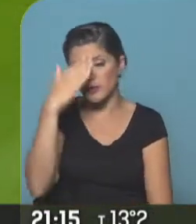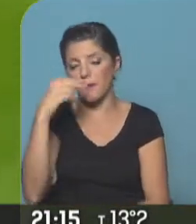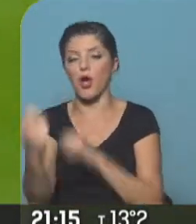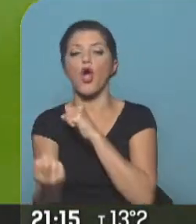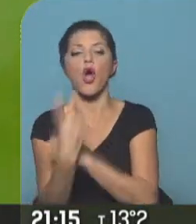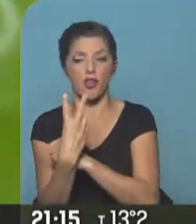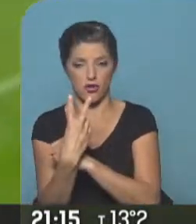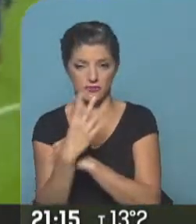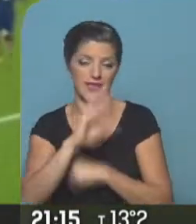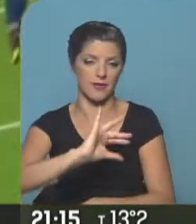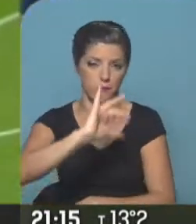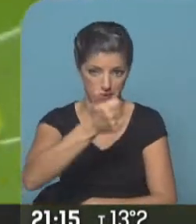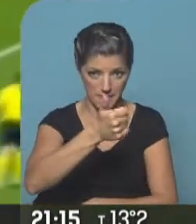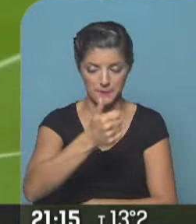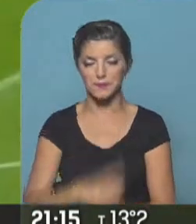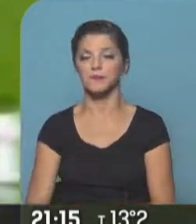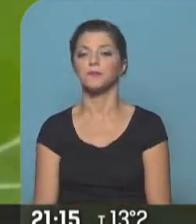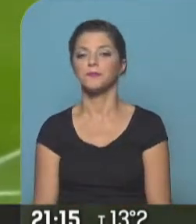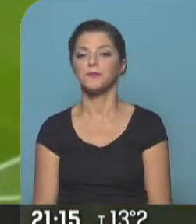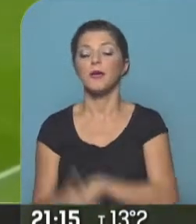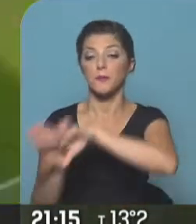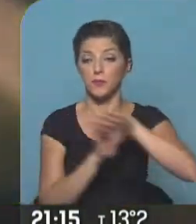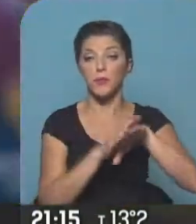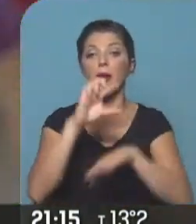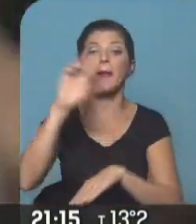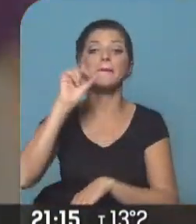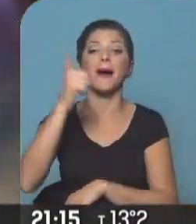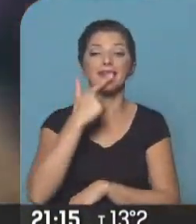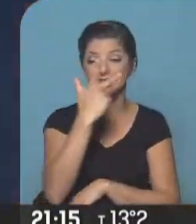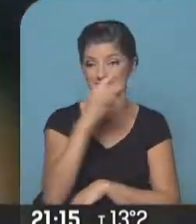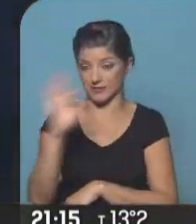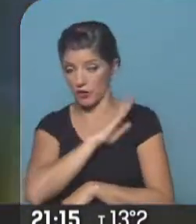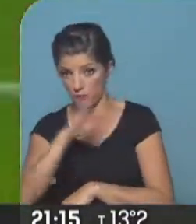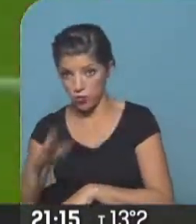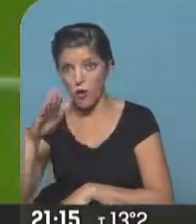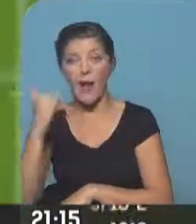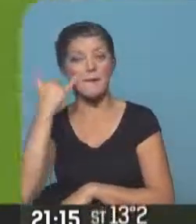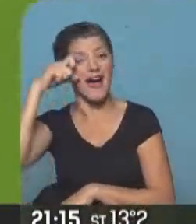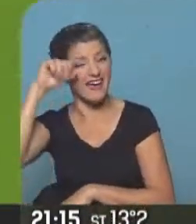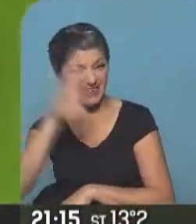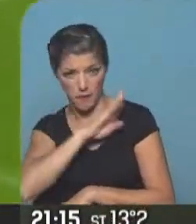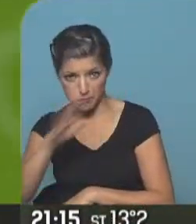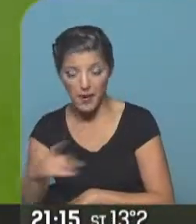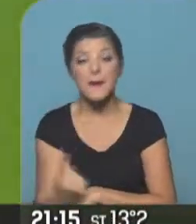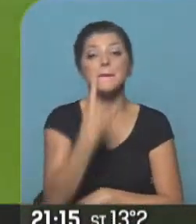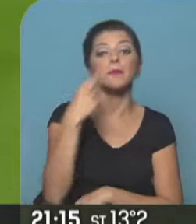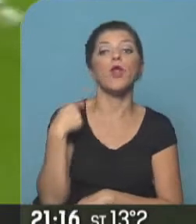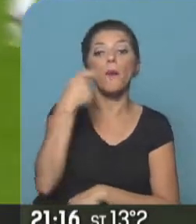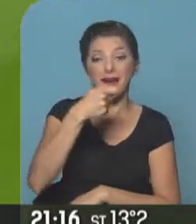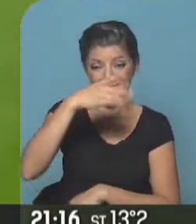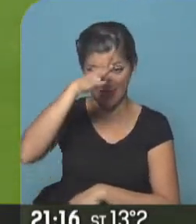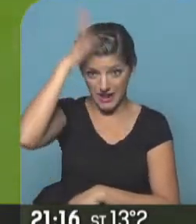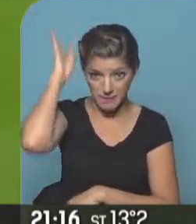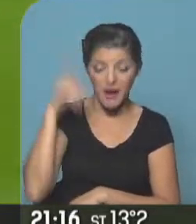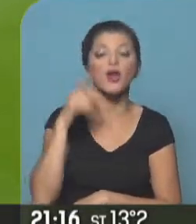del Barça. El Paris Saint-Germain le ganó 3-0 al Bayern Múnich. El primero, pase de Neymar, conexión brasileña, gol de Dani Alves.